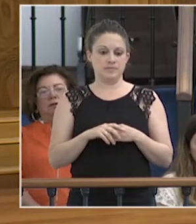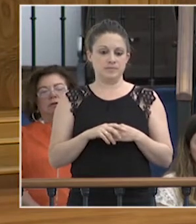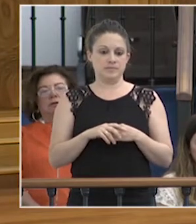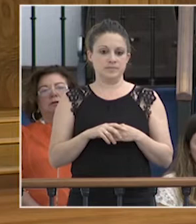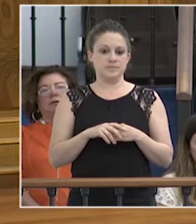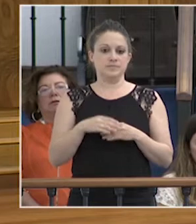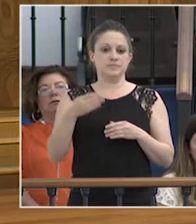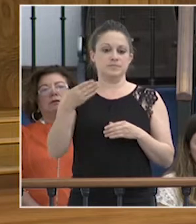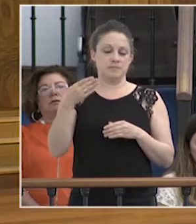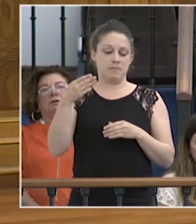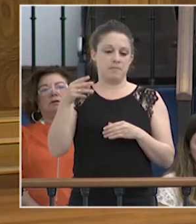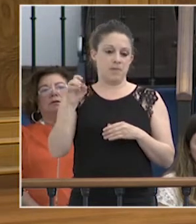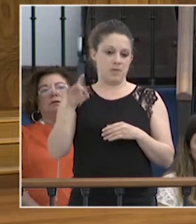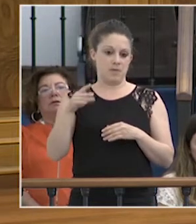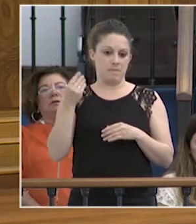Don Pablo Bellido Acevedo.